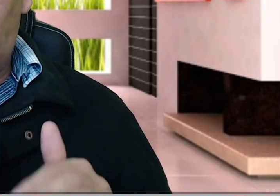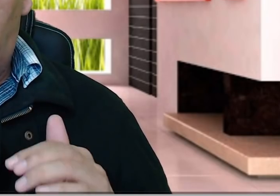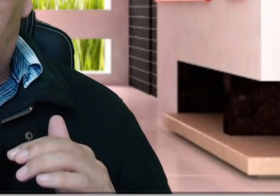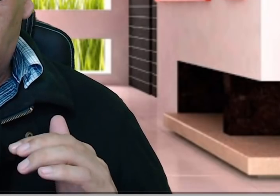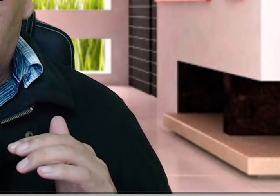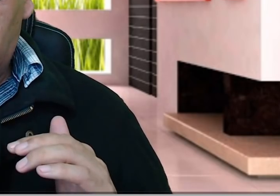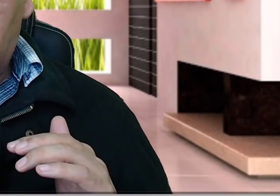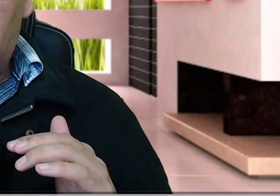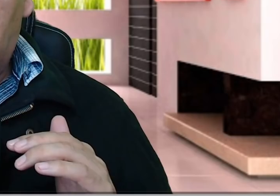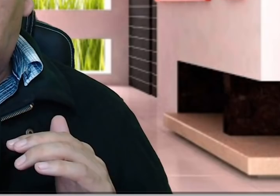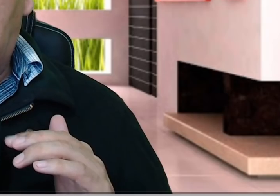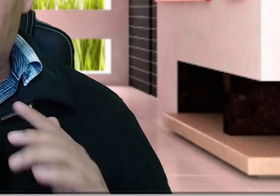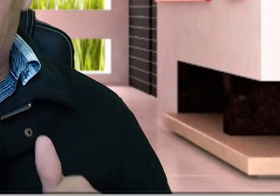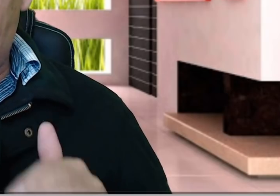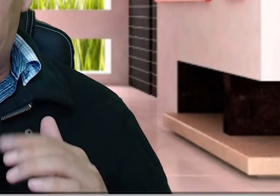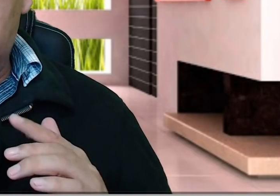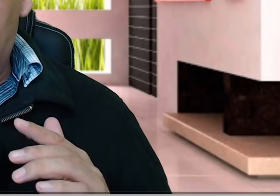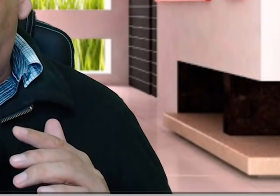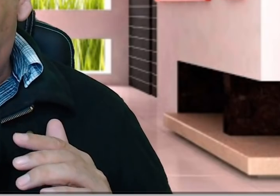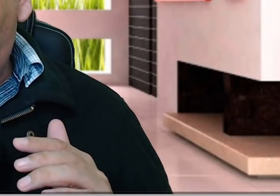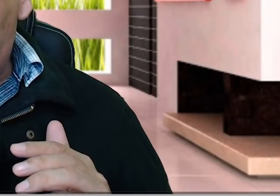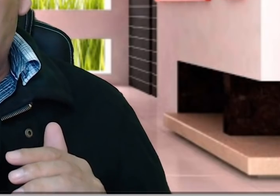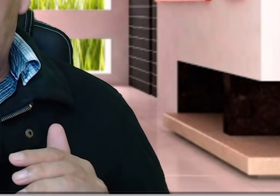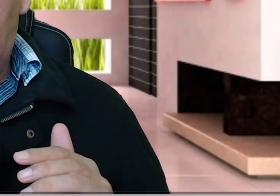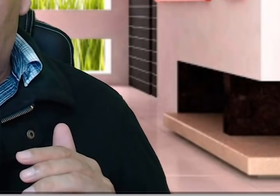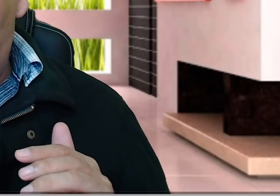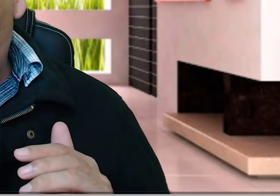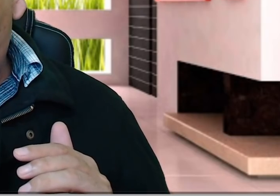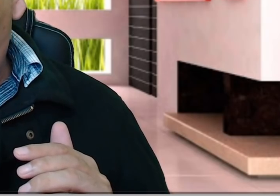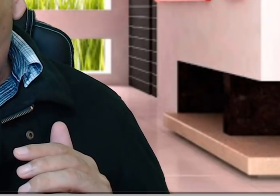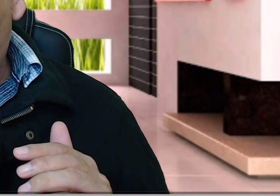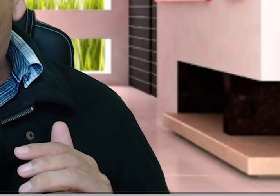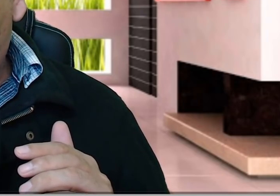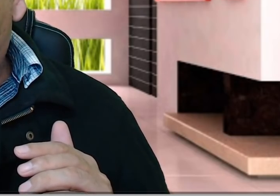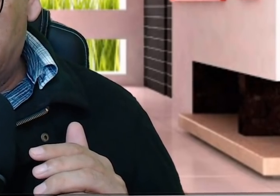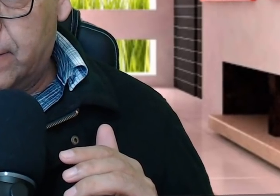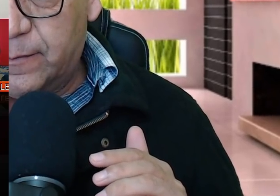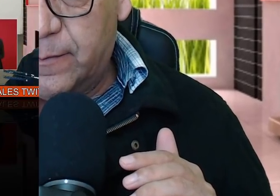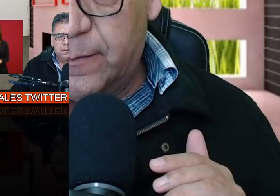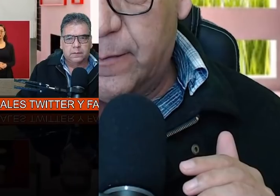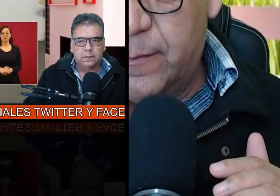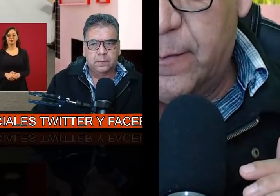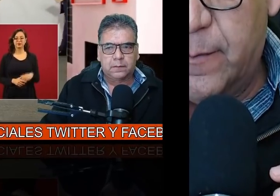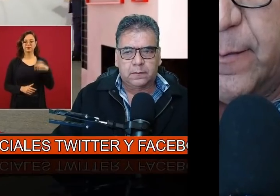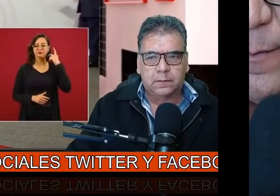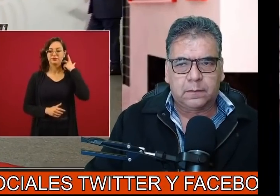Donald Trump iban a pelearse. Vamos a ir al video, amigos y amigas.